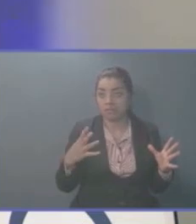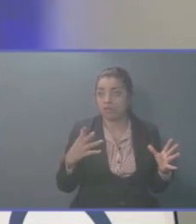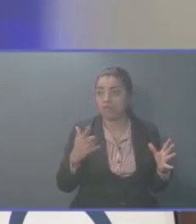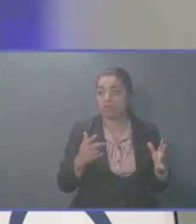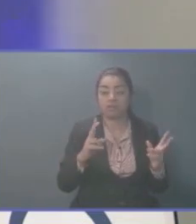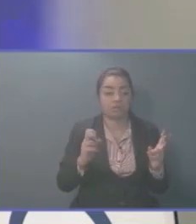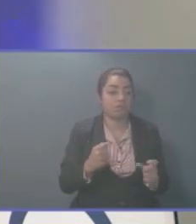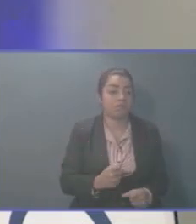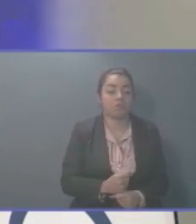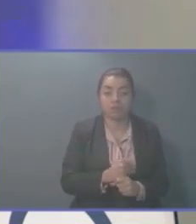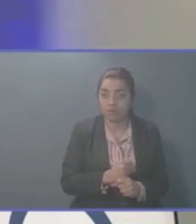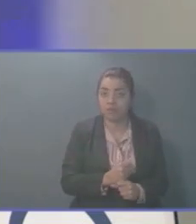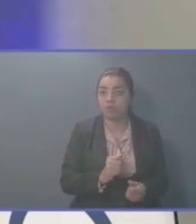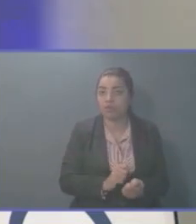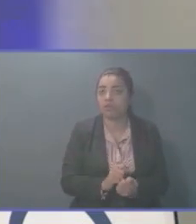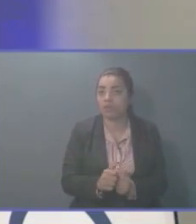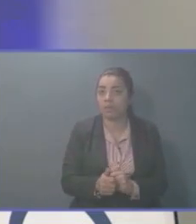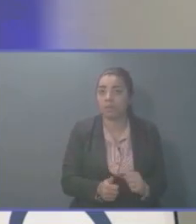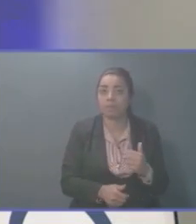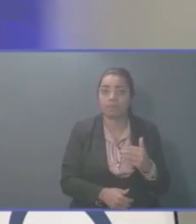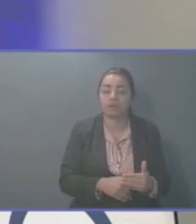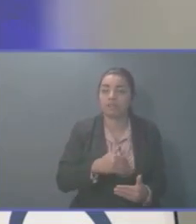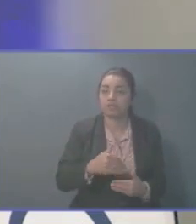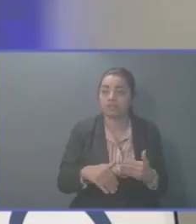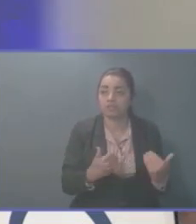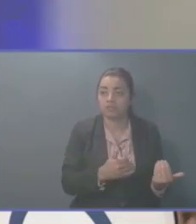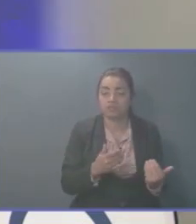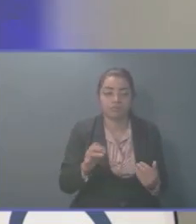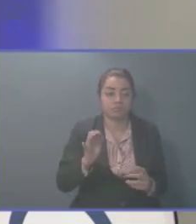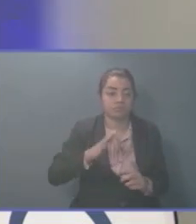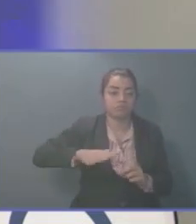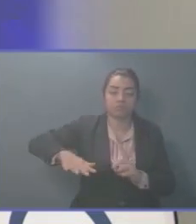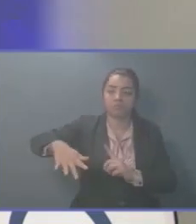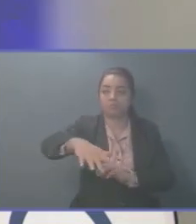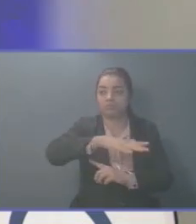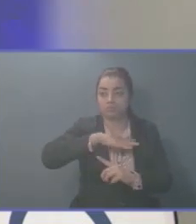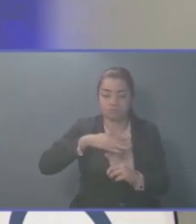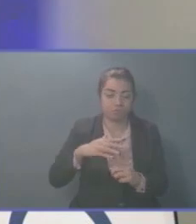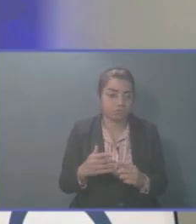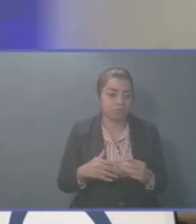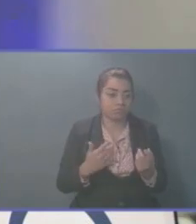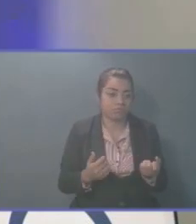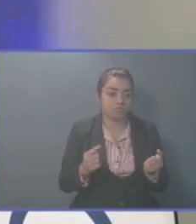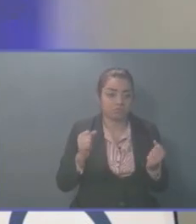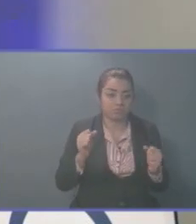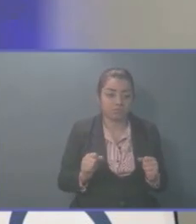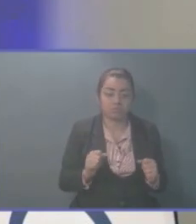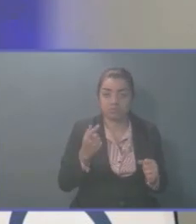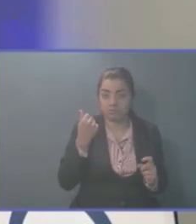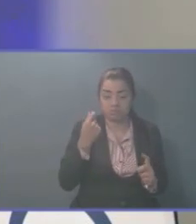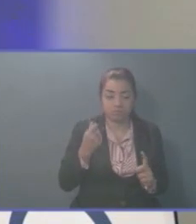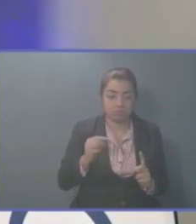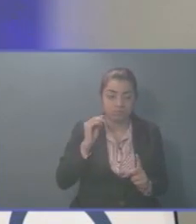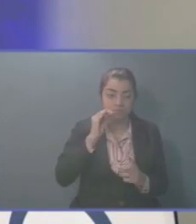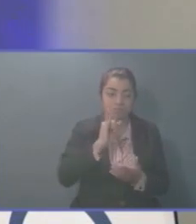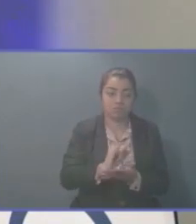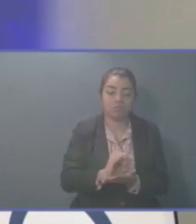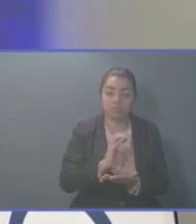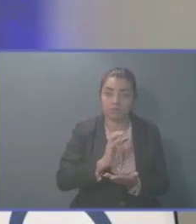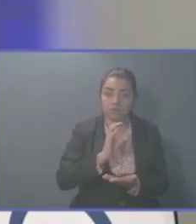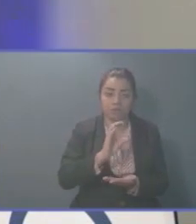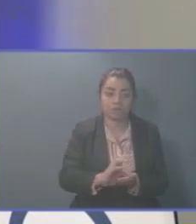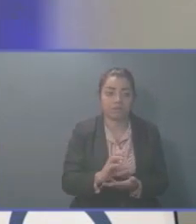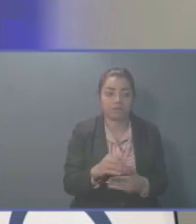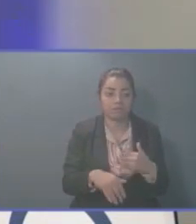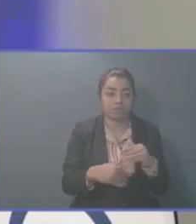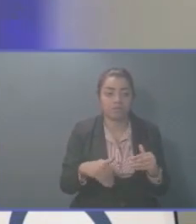de seguridad iba avanzando, que estaba en mejores condiciones y que ha permitido incrementos en la inversión. Entonces ahí